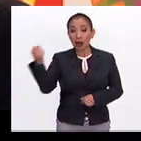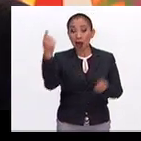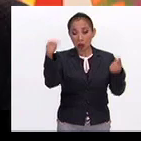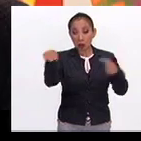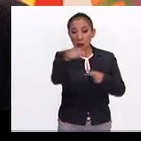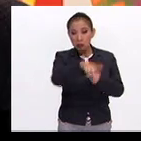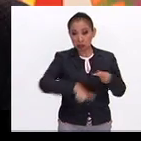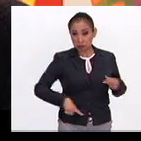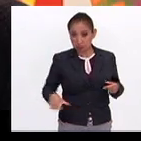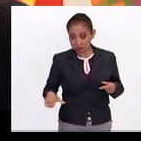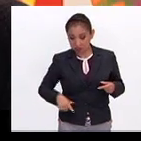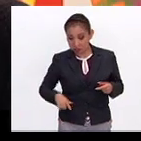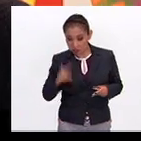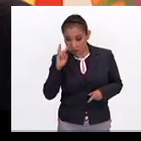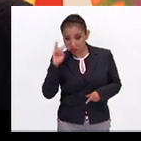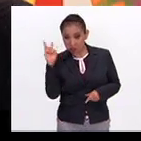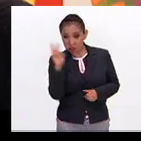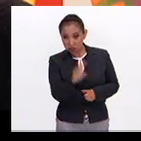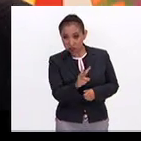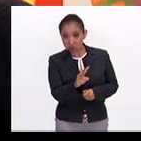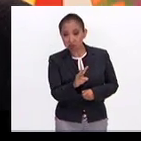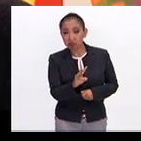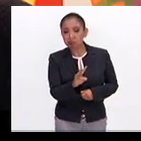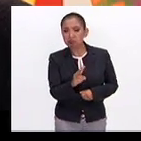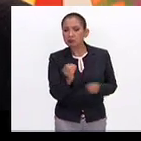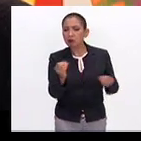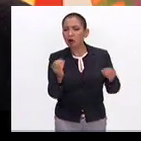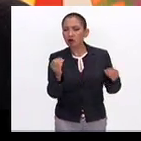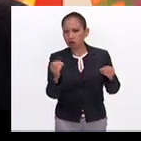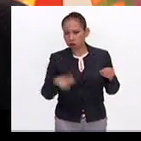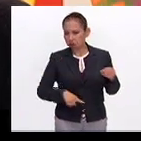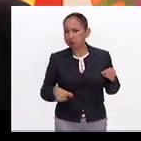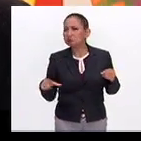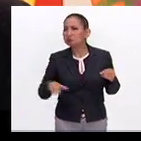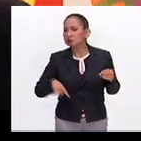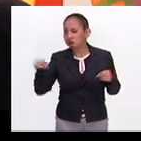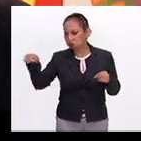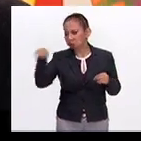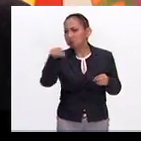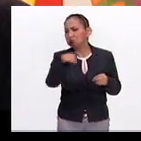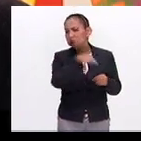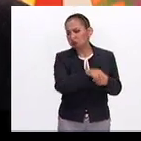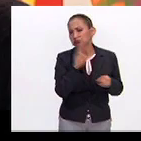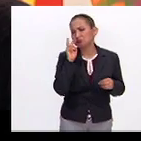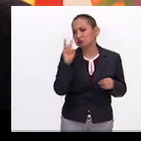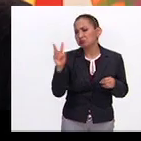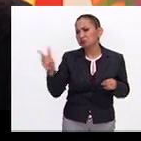Creo que los gobiernos, muchos de los gobiernos